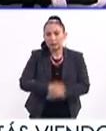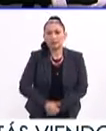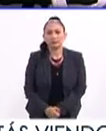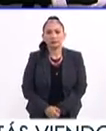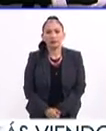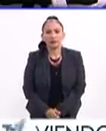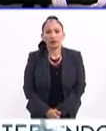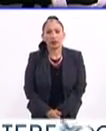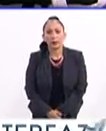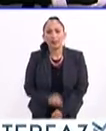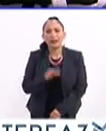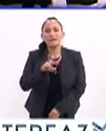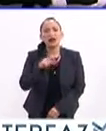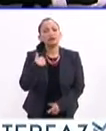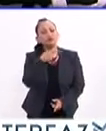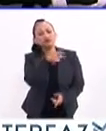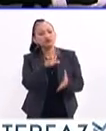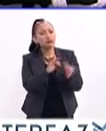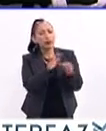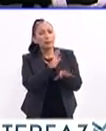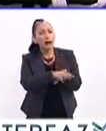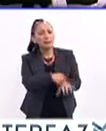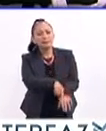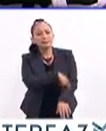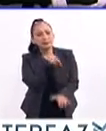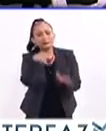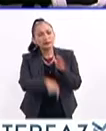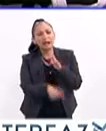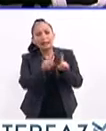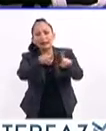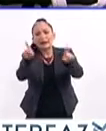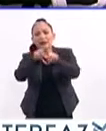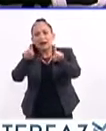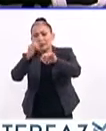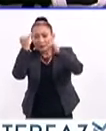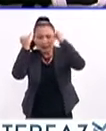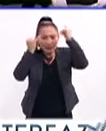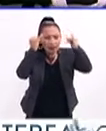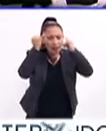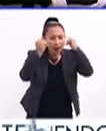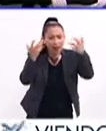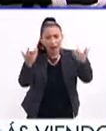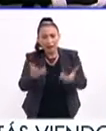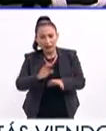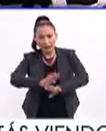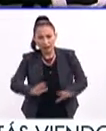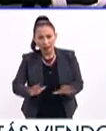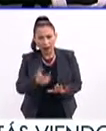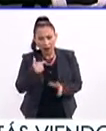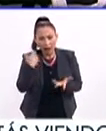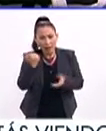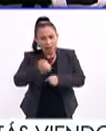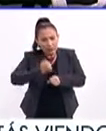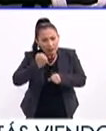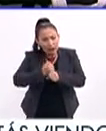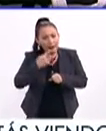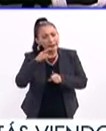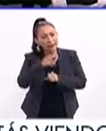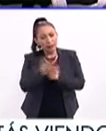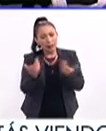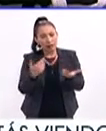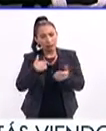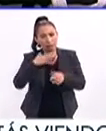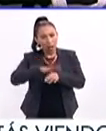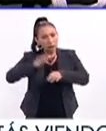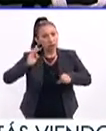alguna. Iván, me gustaría que nos platicaras un poco más a fondo sobre las distintas estrategias que se hacen ya, que están en práctica y que por supuesto se